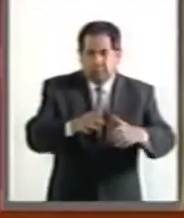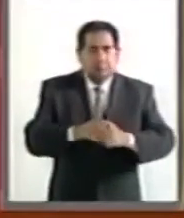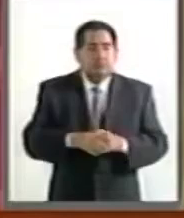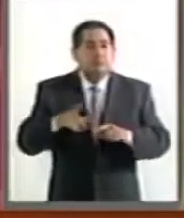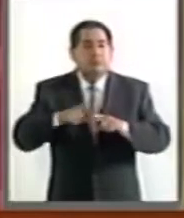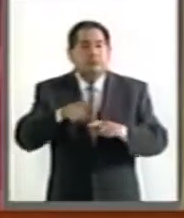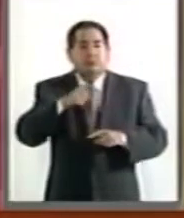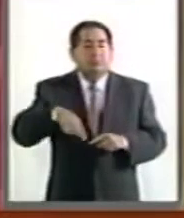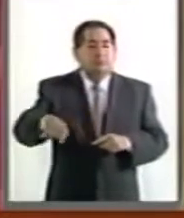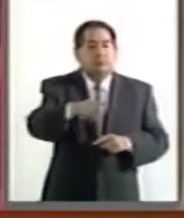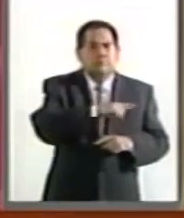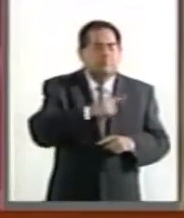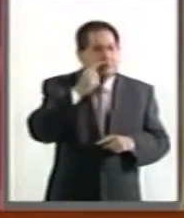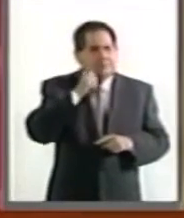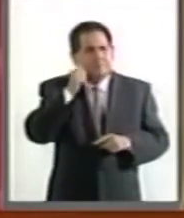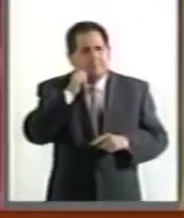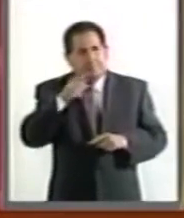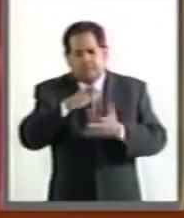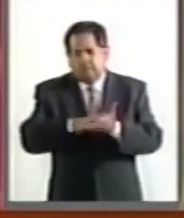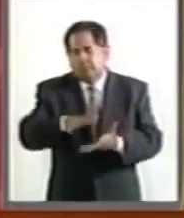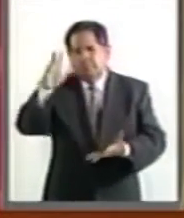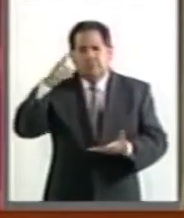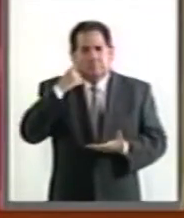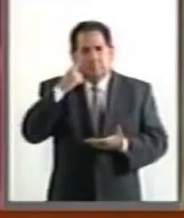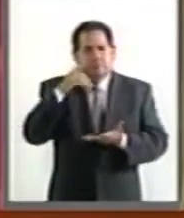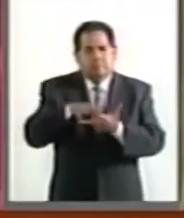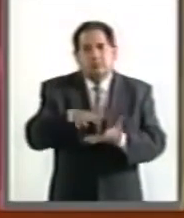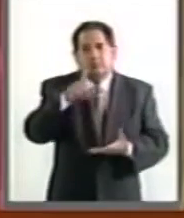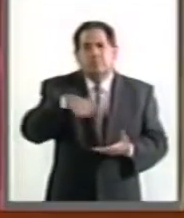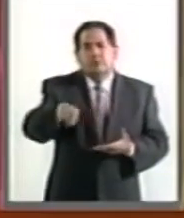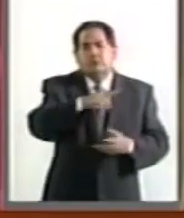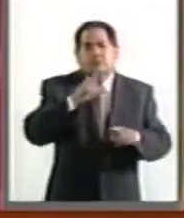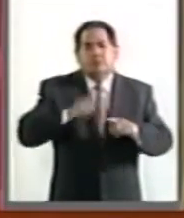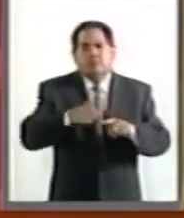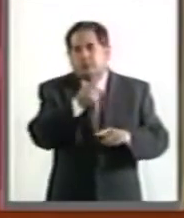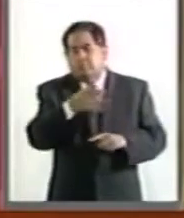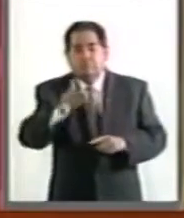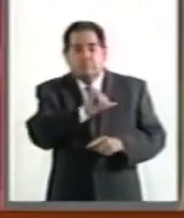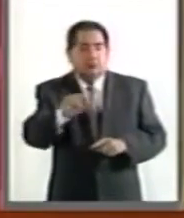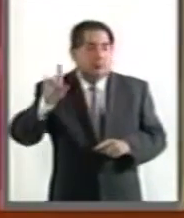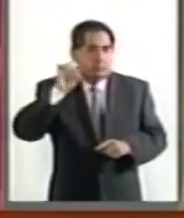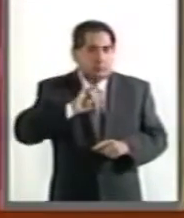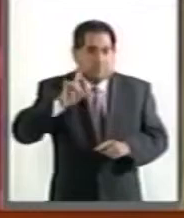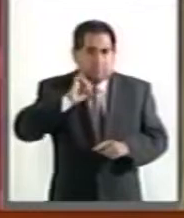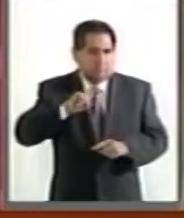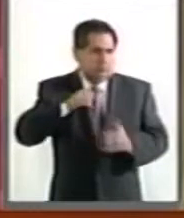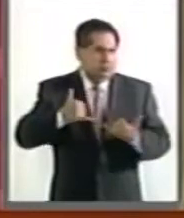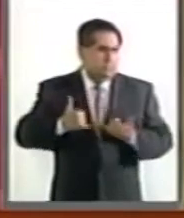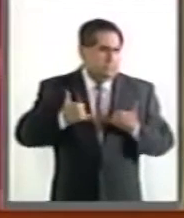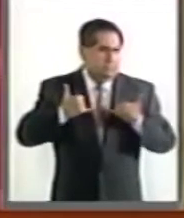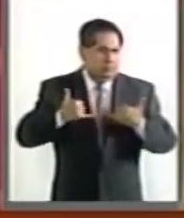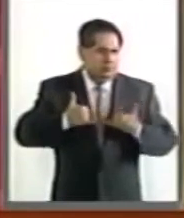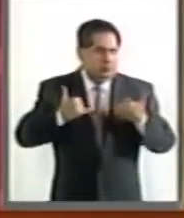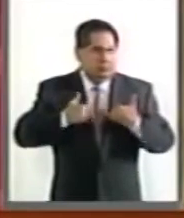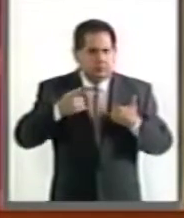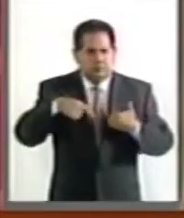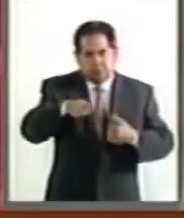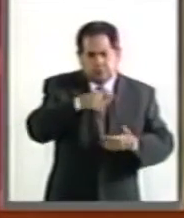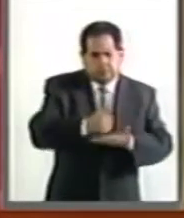son? Pues casi siempre, en su inmensa mayoría, son mujeres muy jóvenes que